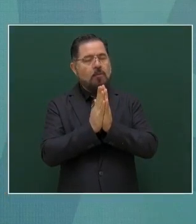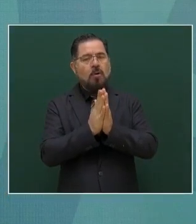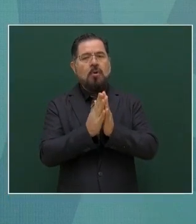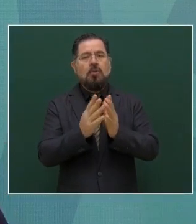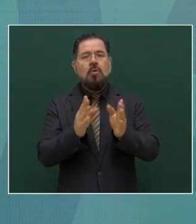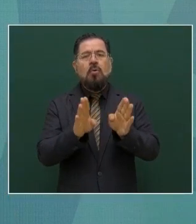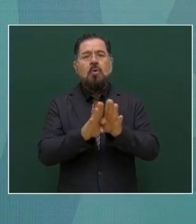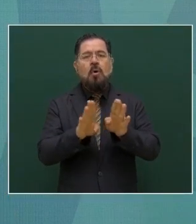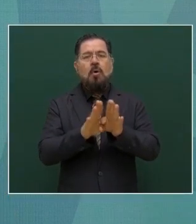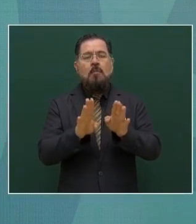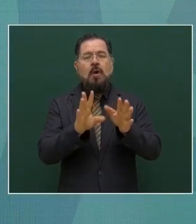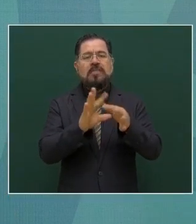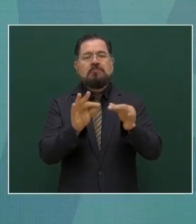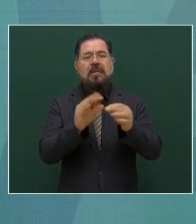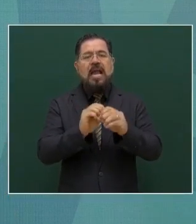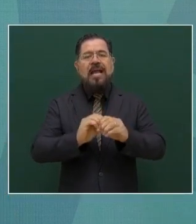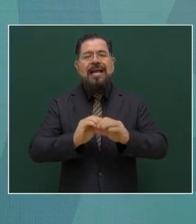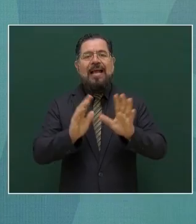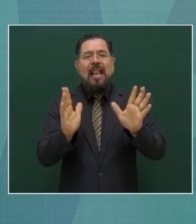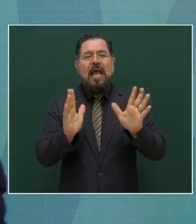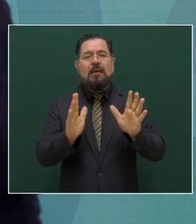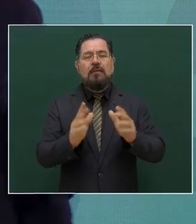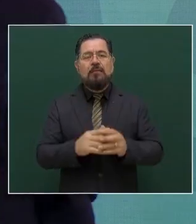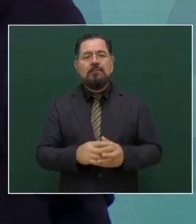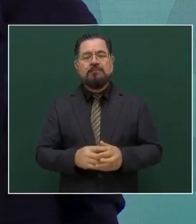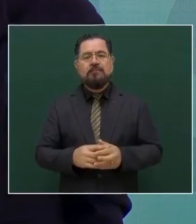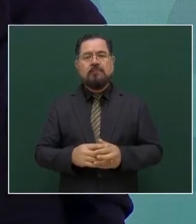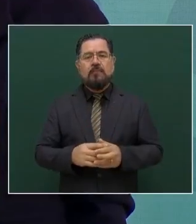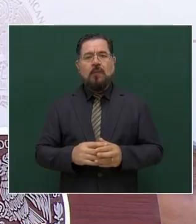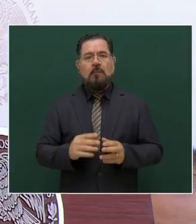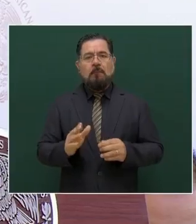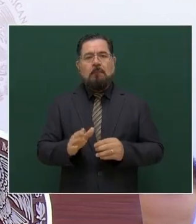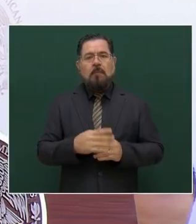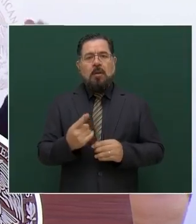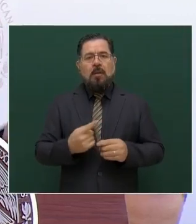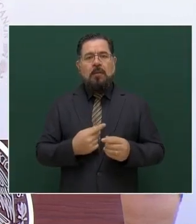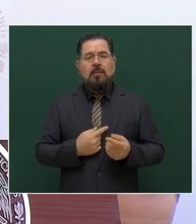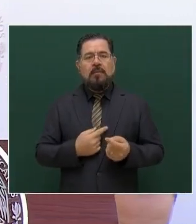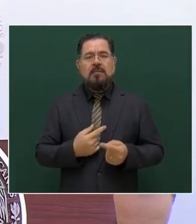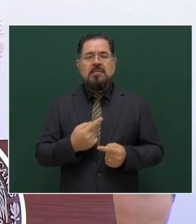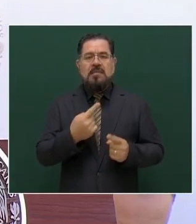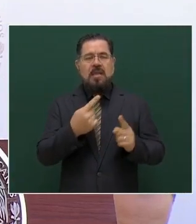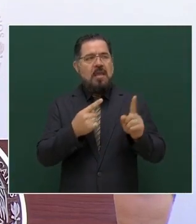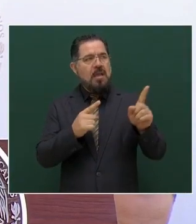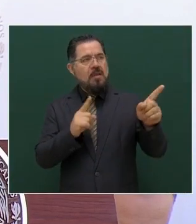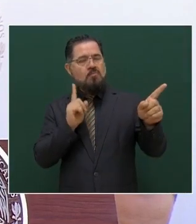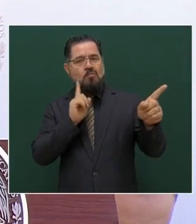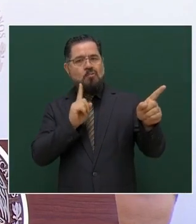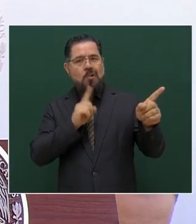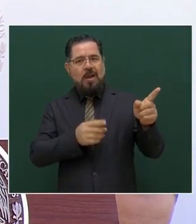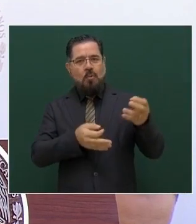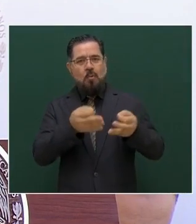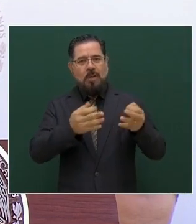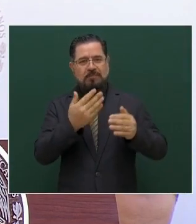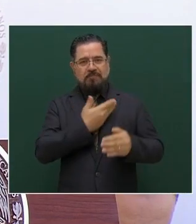porque me envió hasta un oficio la presidenta